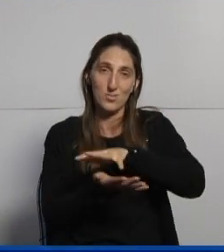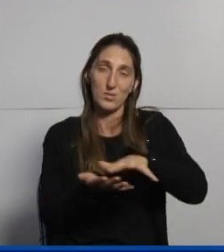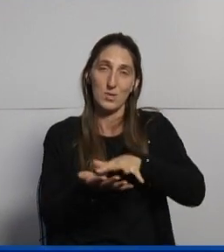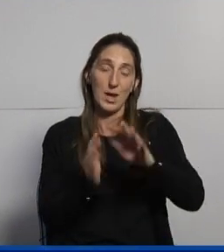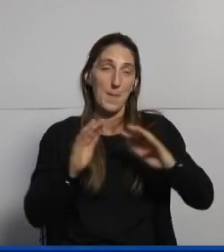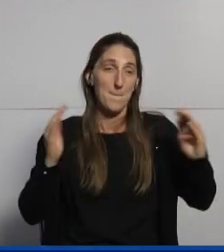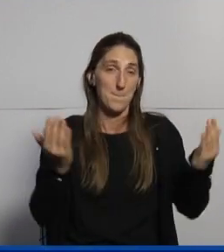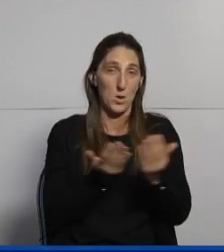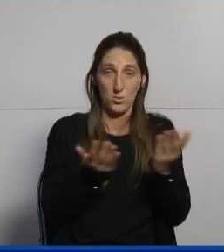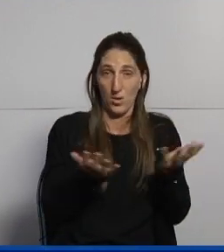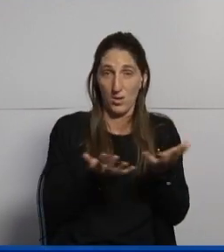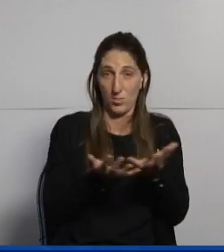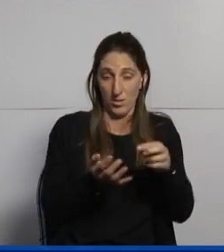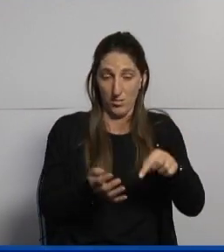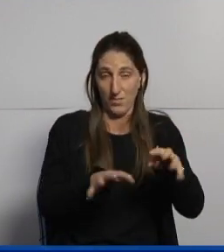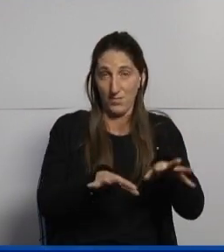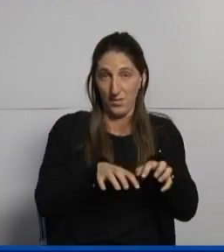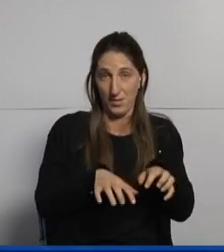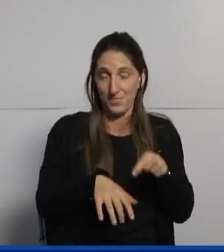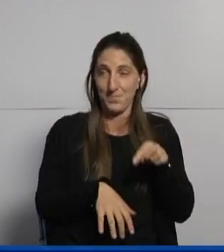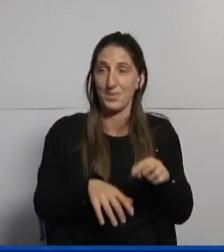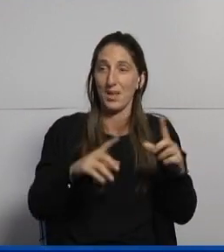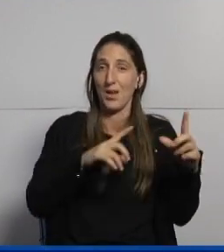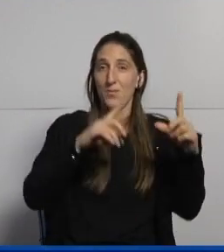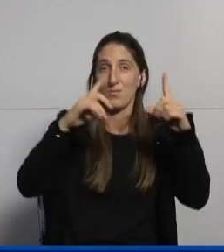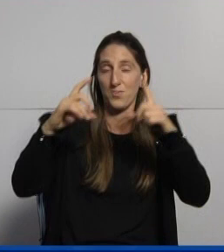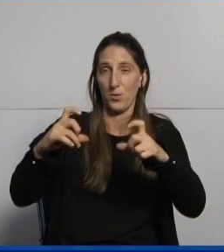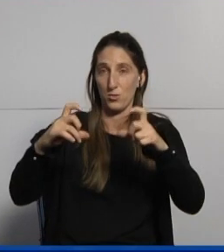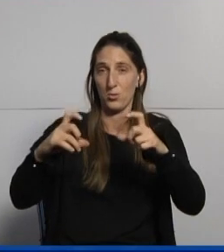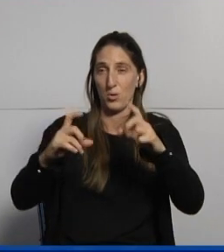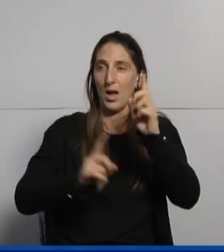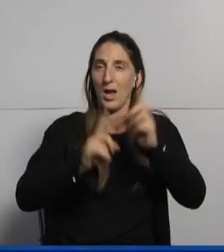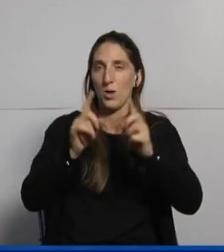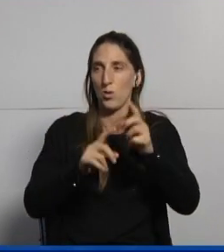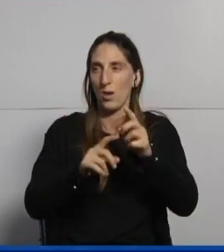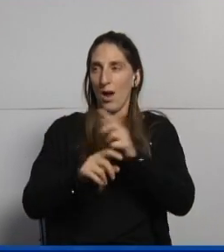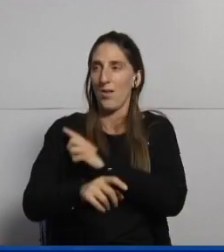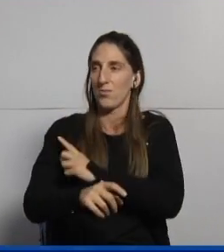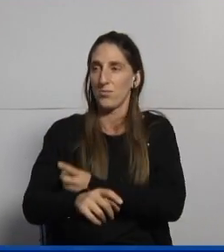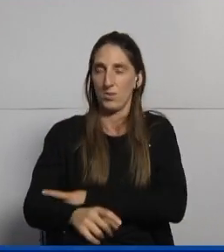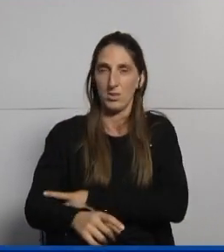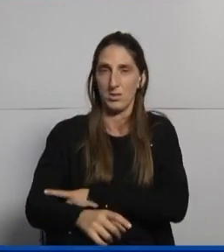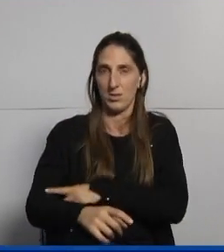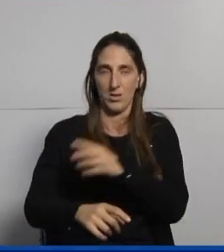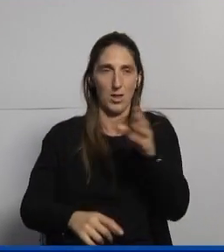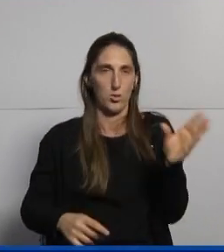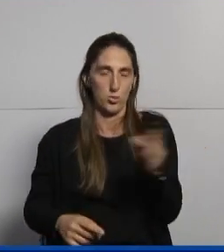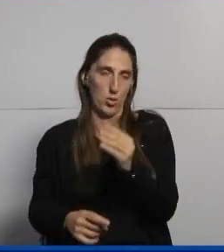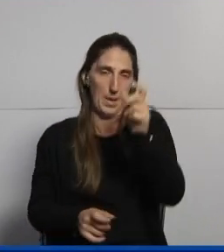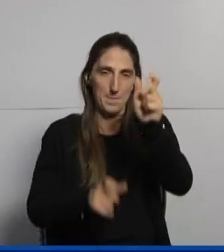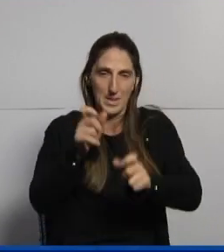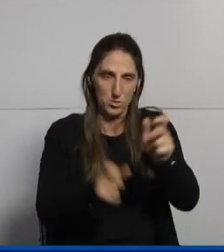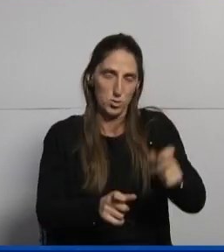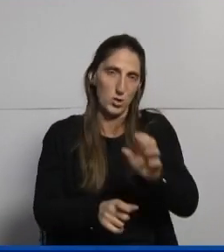del mundo actual en el cual vivimos. Esta es una foto de algunas fuerzas que de alguna manera todos, individuos y